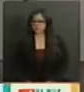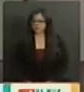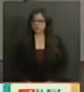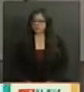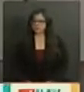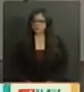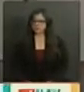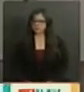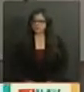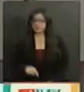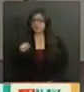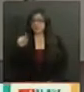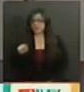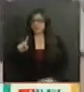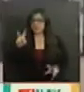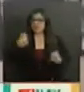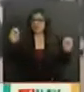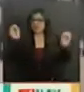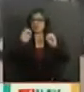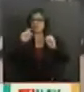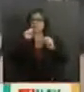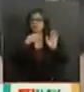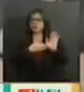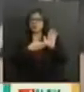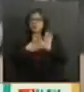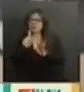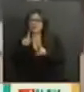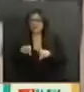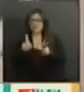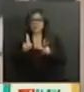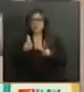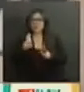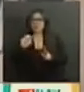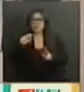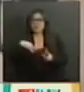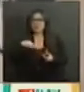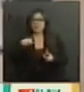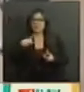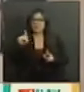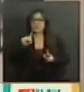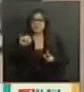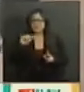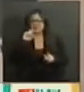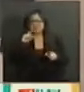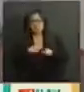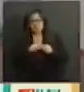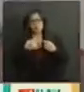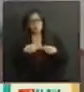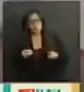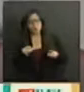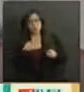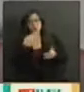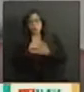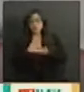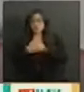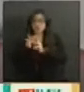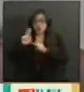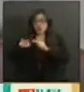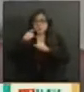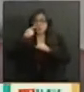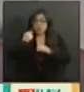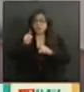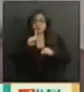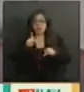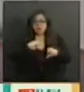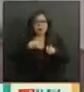Que parte de la polémica sea que esta es una exposición no autorizada por Banksy, parece un contrasentido cuando todo lo que hace Banksy es no